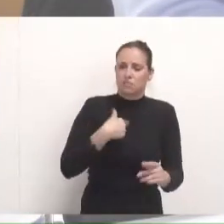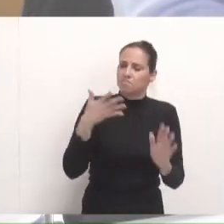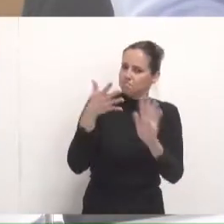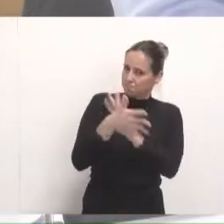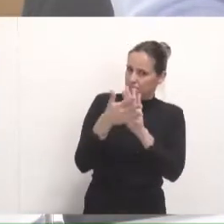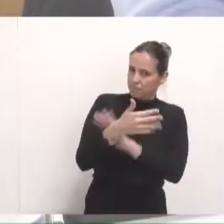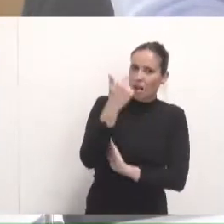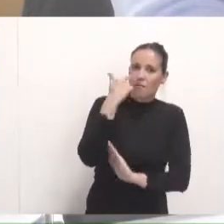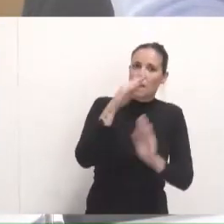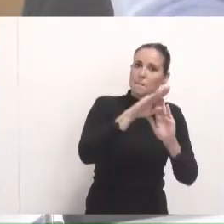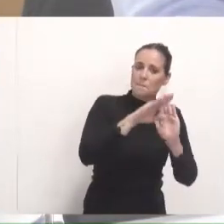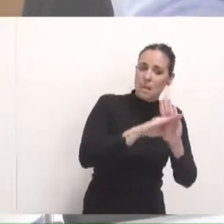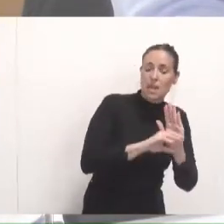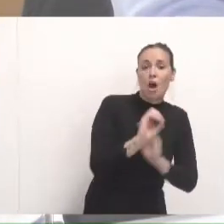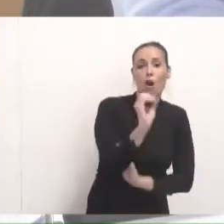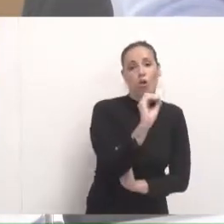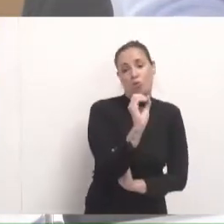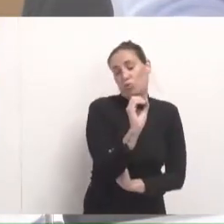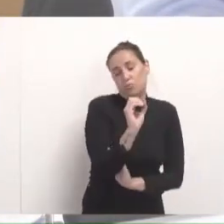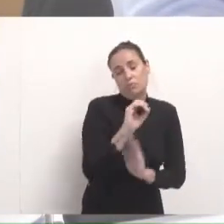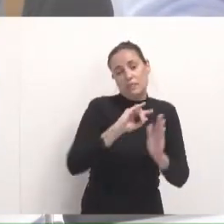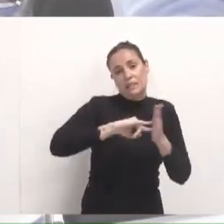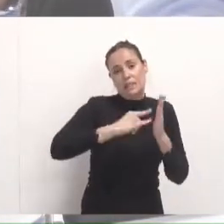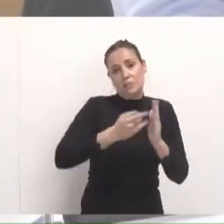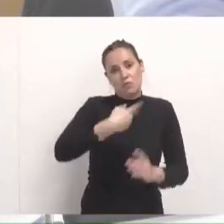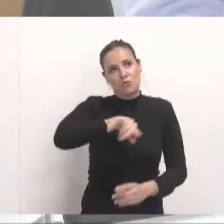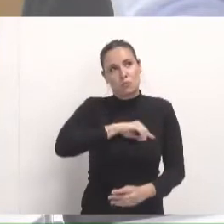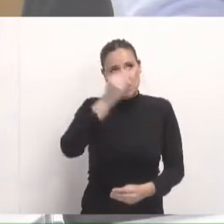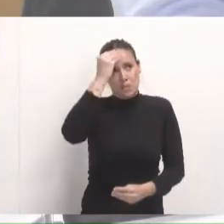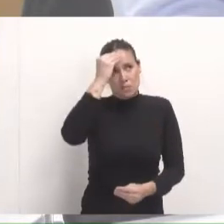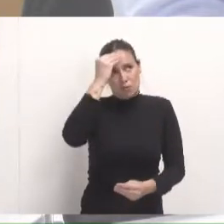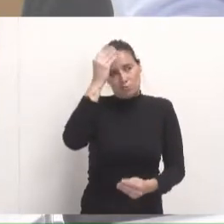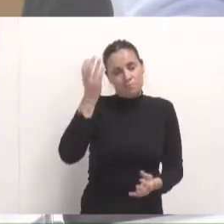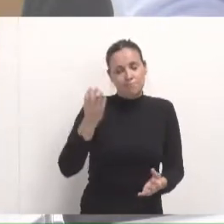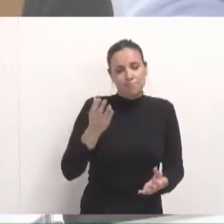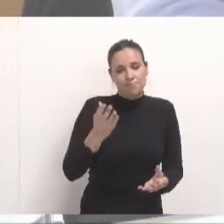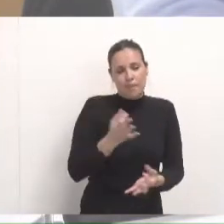las medidas o los sistemas que entendemos adecuados para